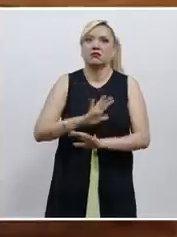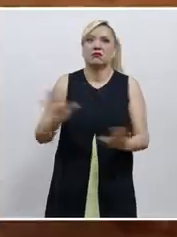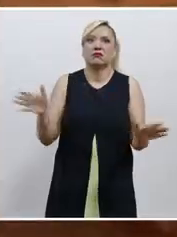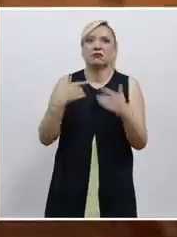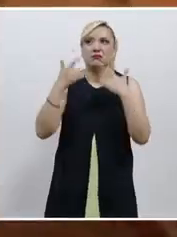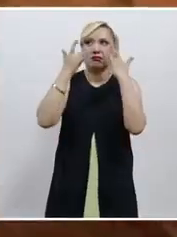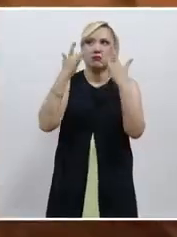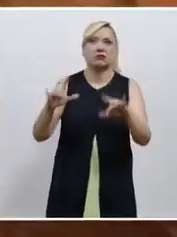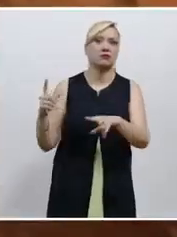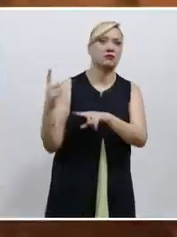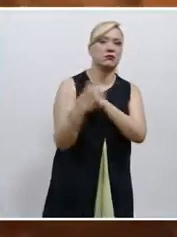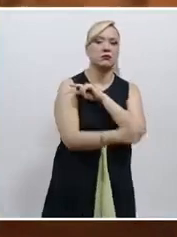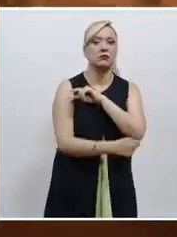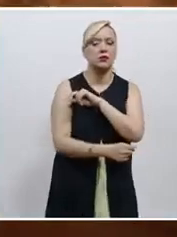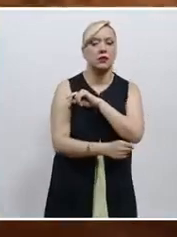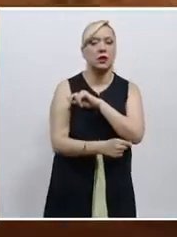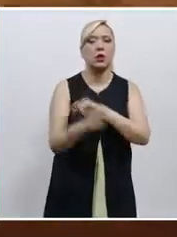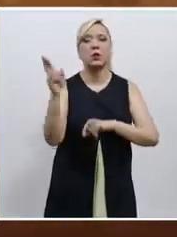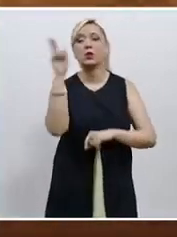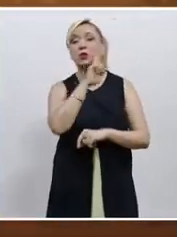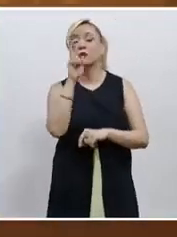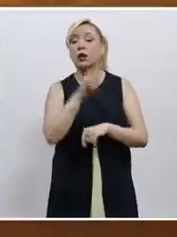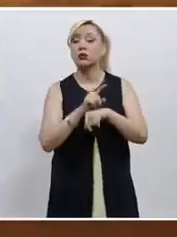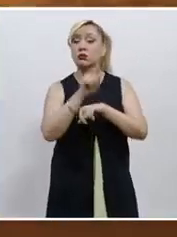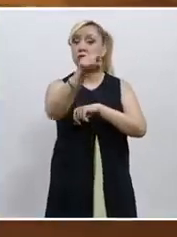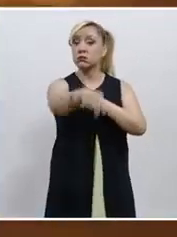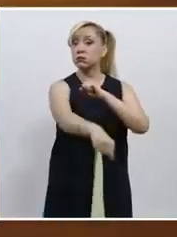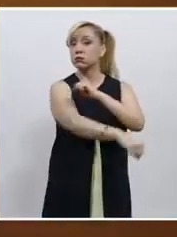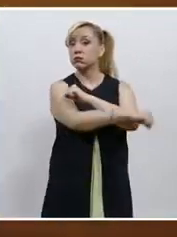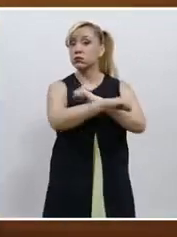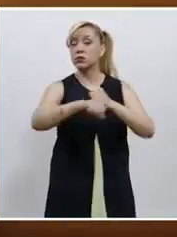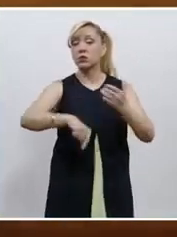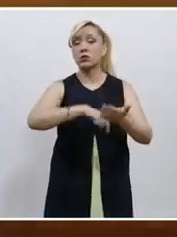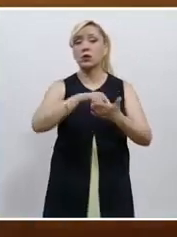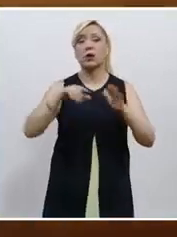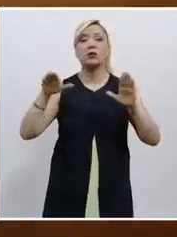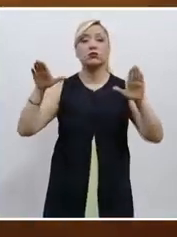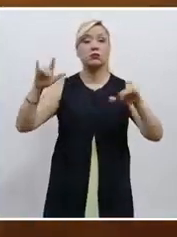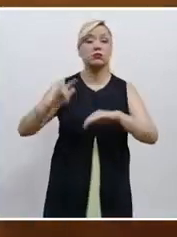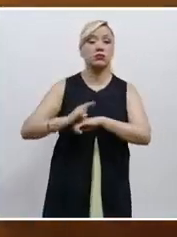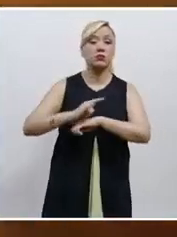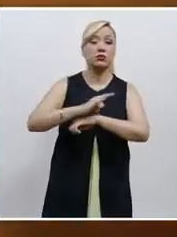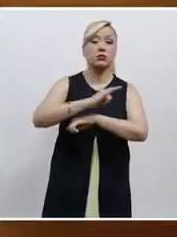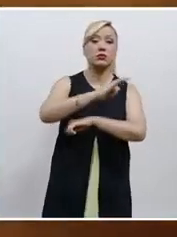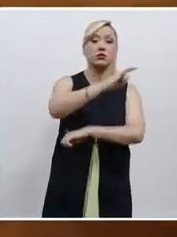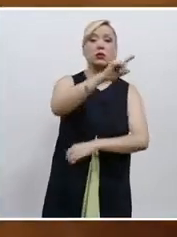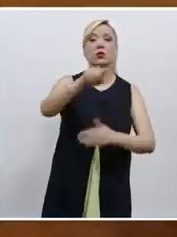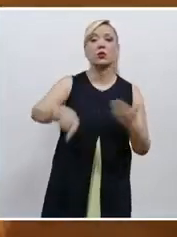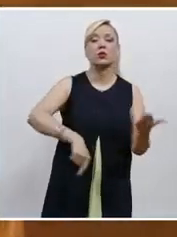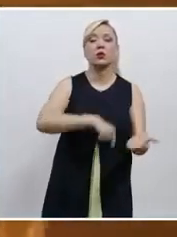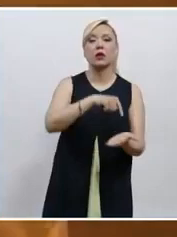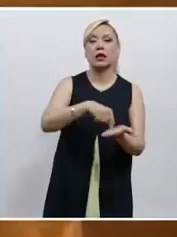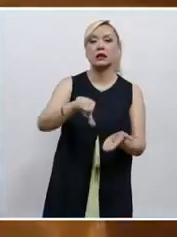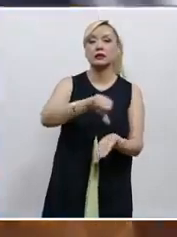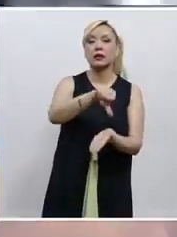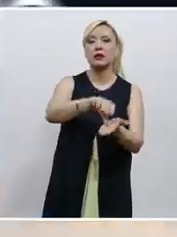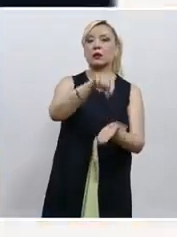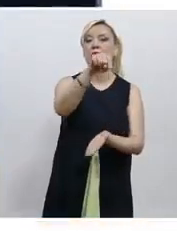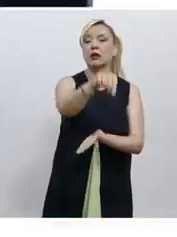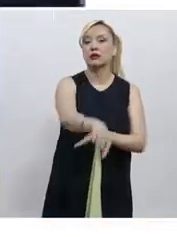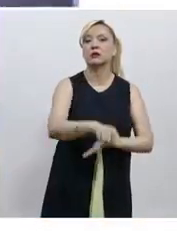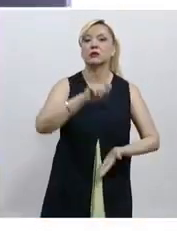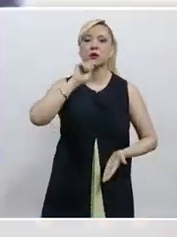anterior, aseguran las autoridades, Rusia bombardeó con éxito el aeródromo de Kanatove al centro del país.